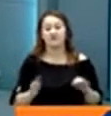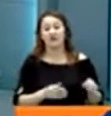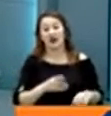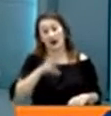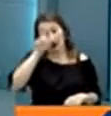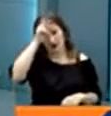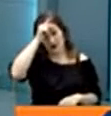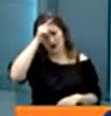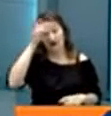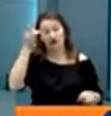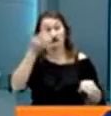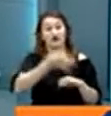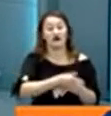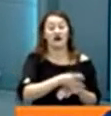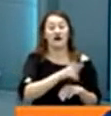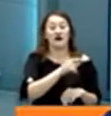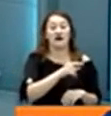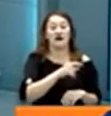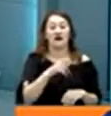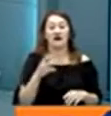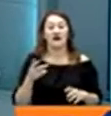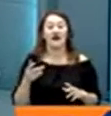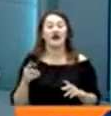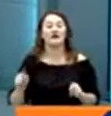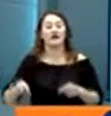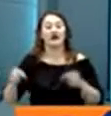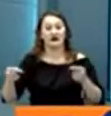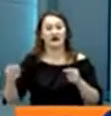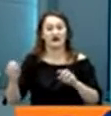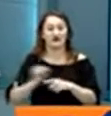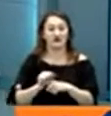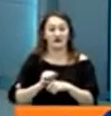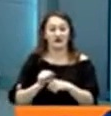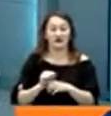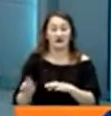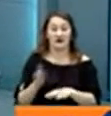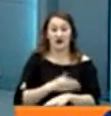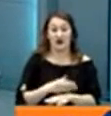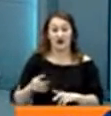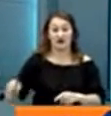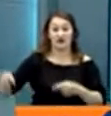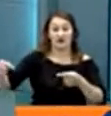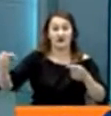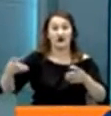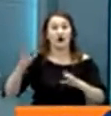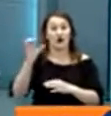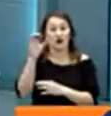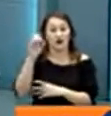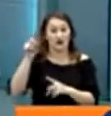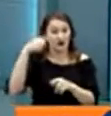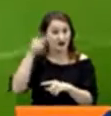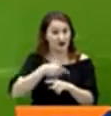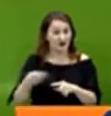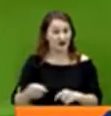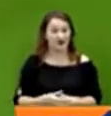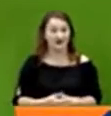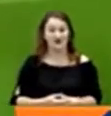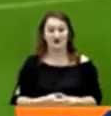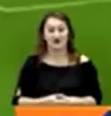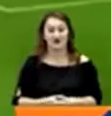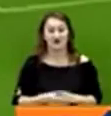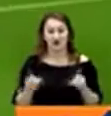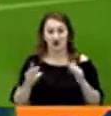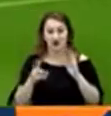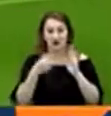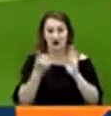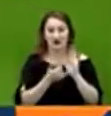Jamaica 3-0 en un partido amistoso preparatorio al juego de eliminatorias contra Colombia la próxima semana. Vámonos con las imágenes